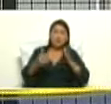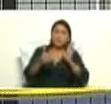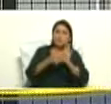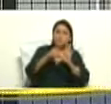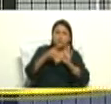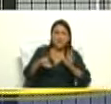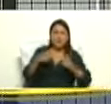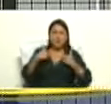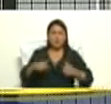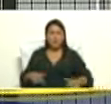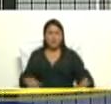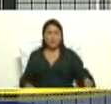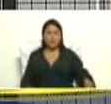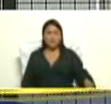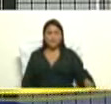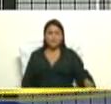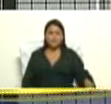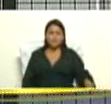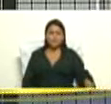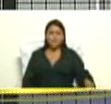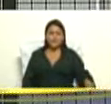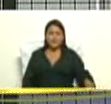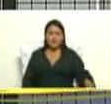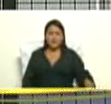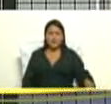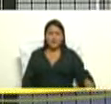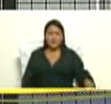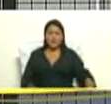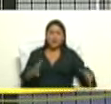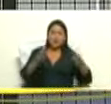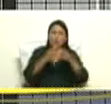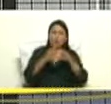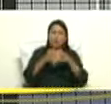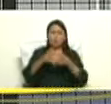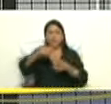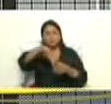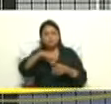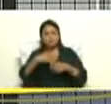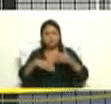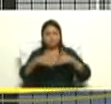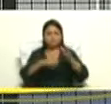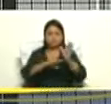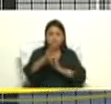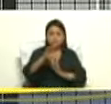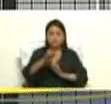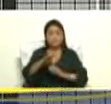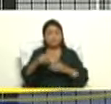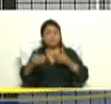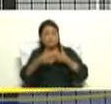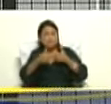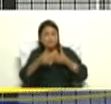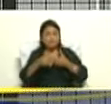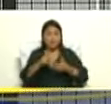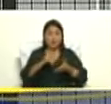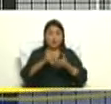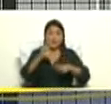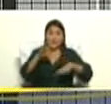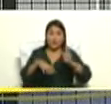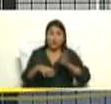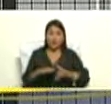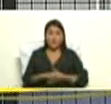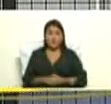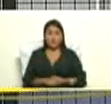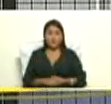parte del imperialismo y los apellidos ha sido la generación que creció sobre la guarimba del 2014 sobre la